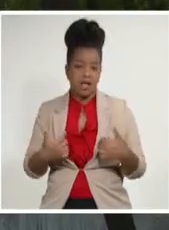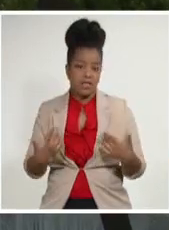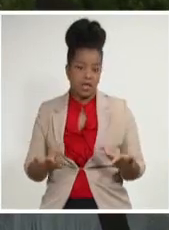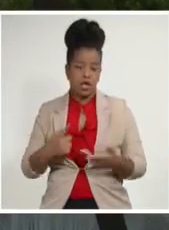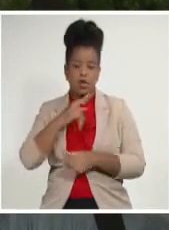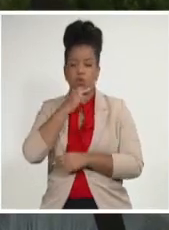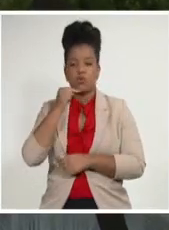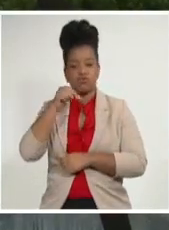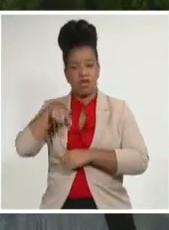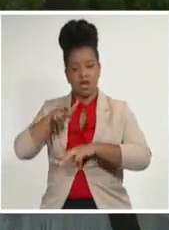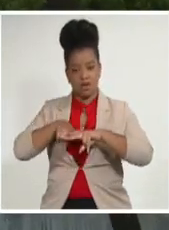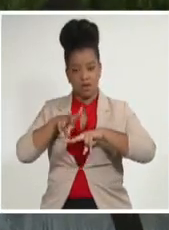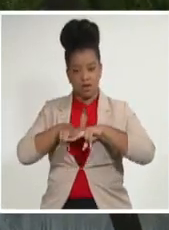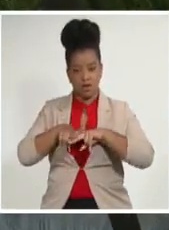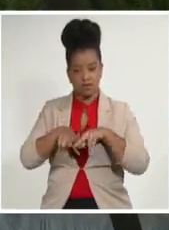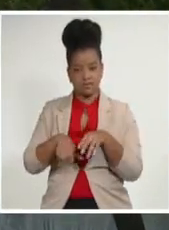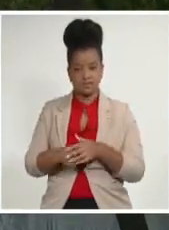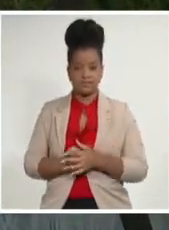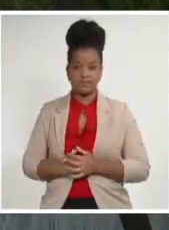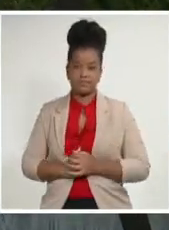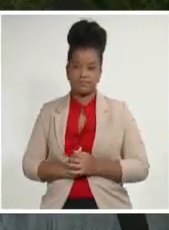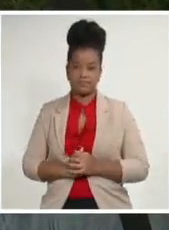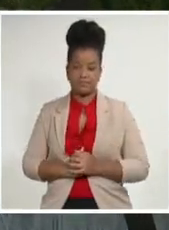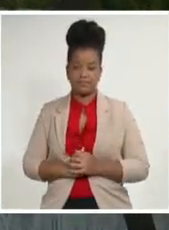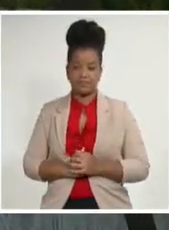en La Habana.